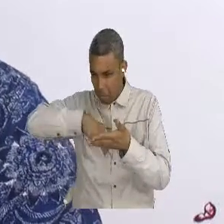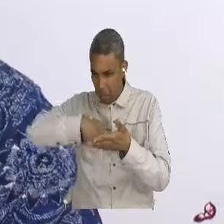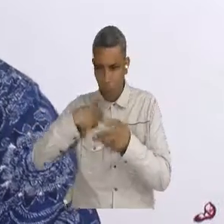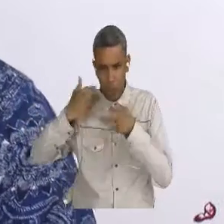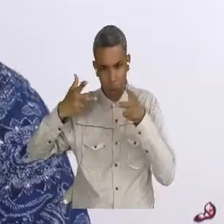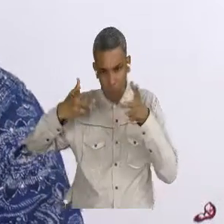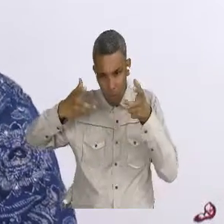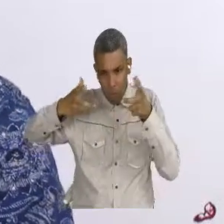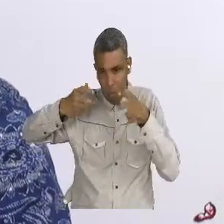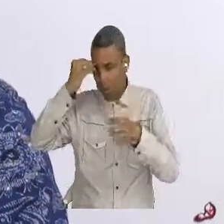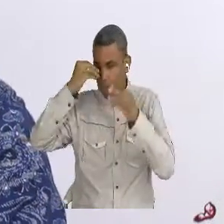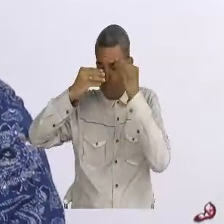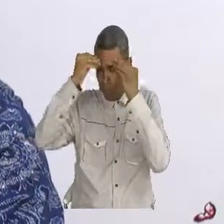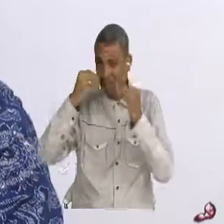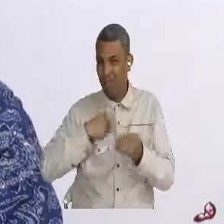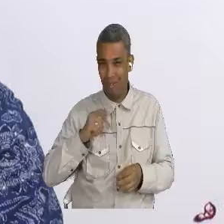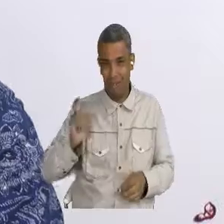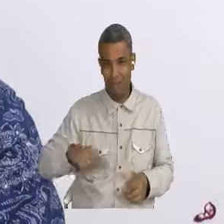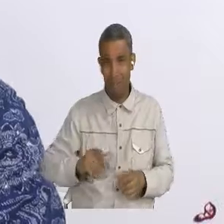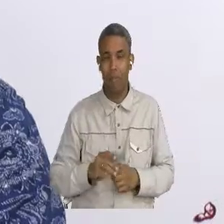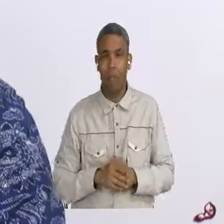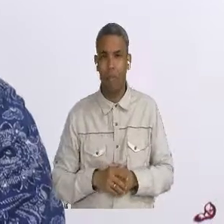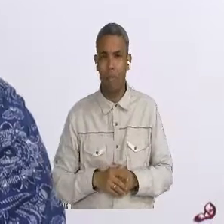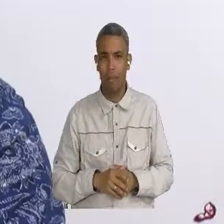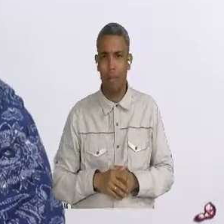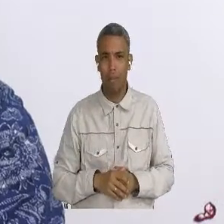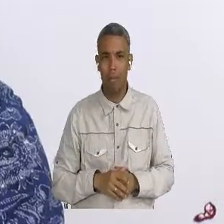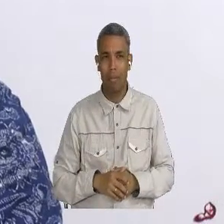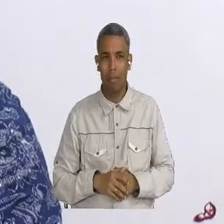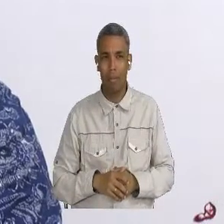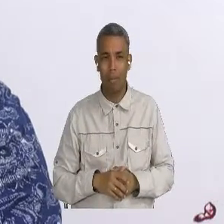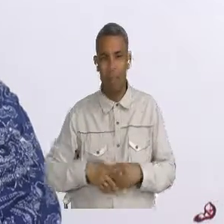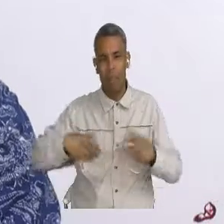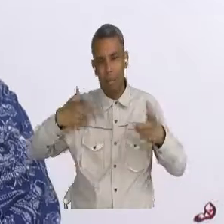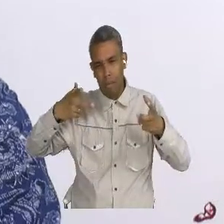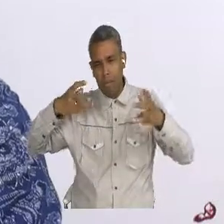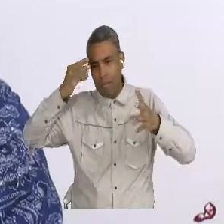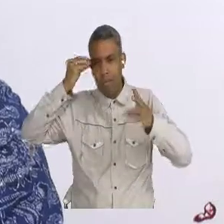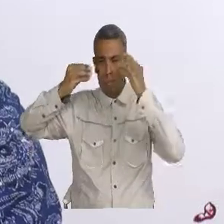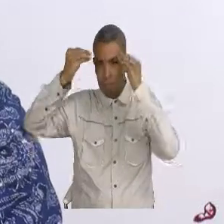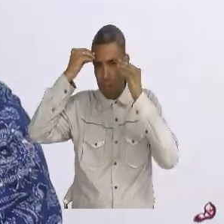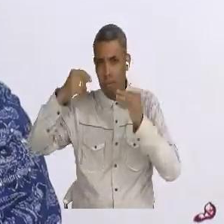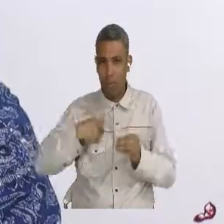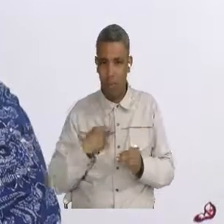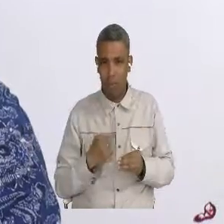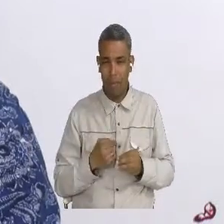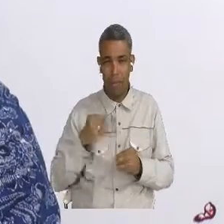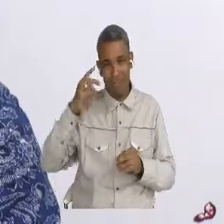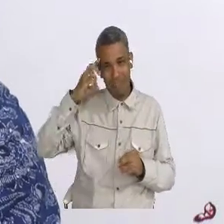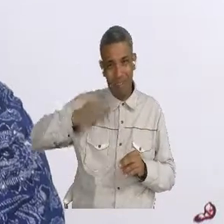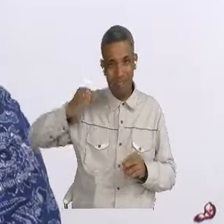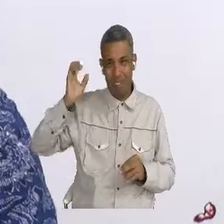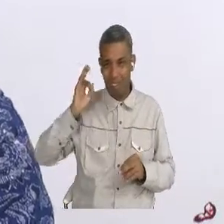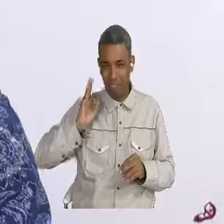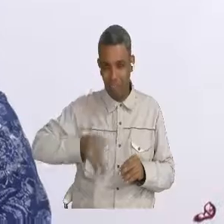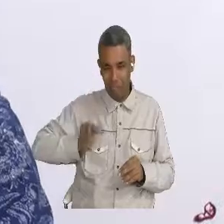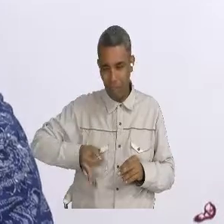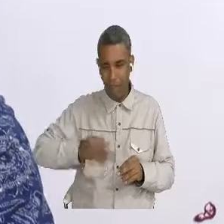siempre los actualizando. Los repentistas, como yo, profesionales, tenemos que ser